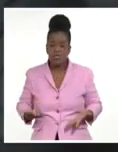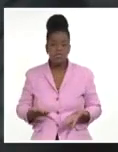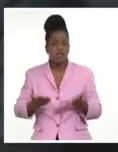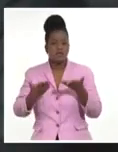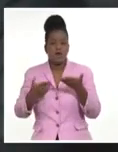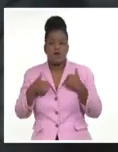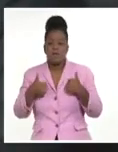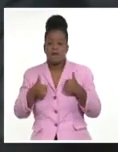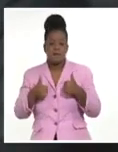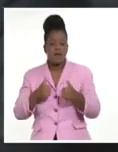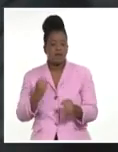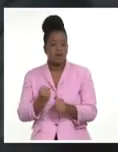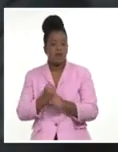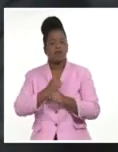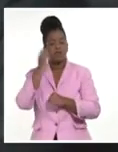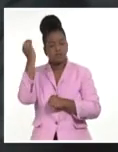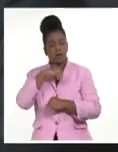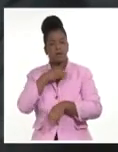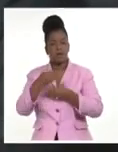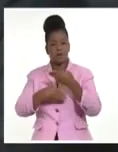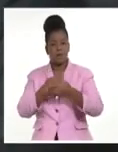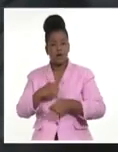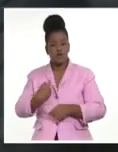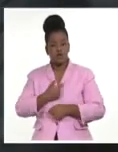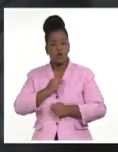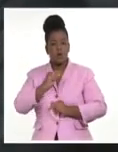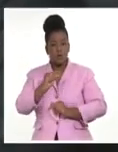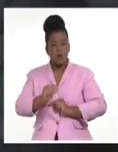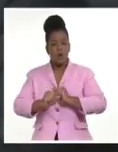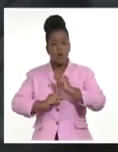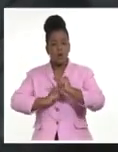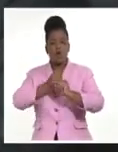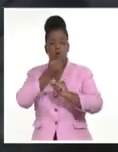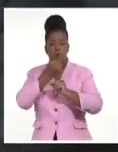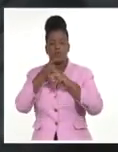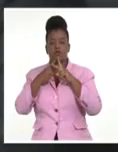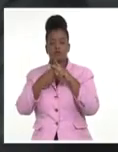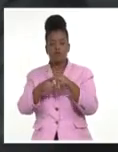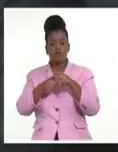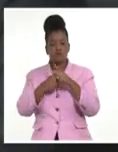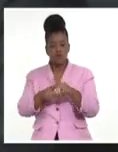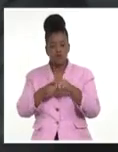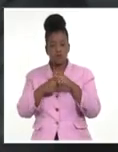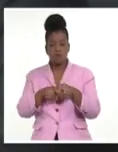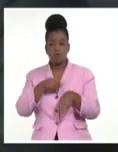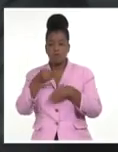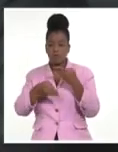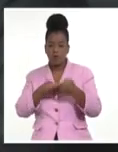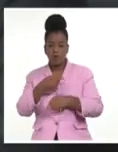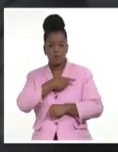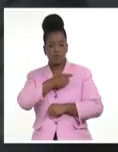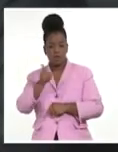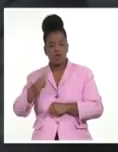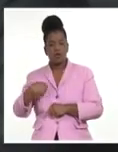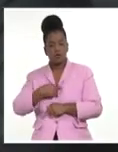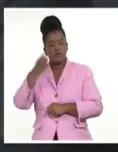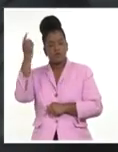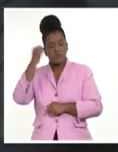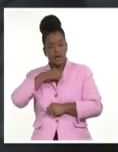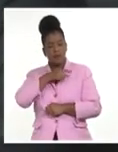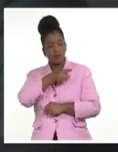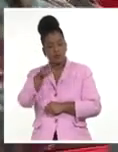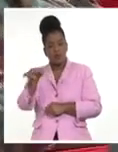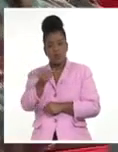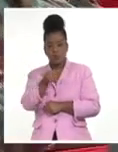su trabajo. Y en la medida que sea posible iremos dando respuesta a toda esta situación, y estamos convencidos que ustedes seguirán dando